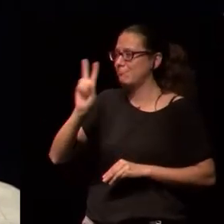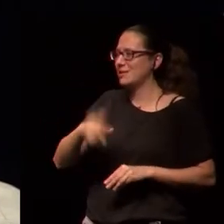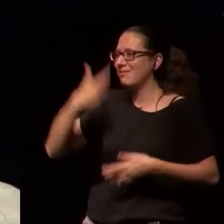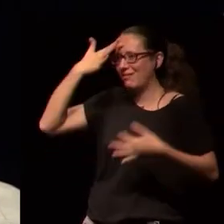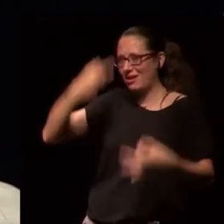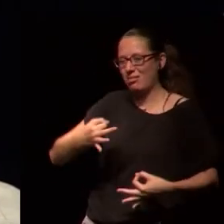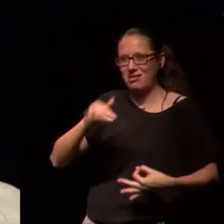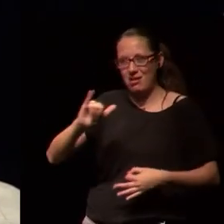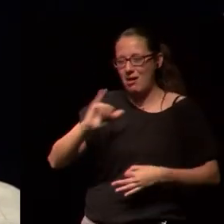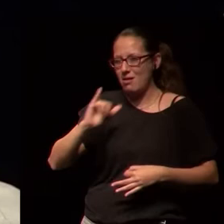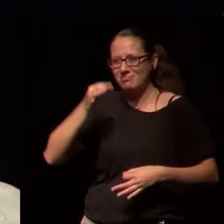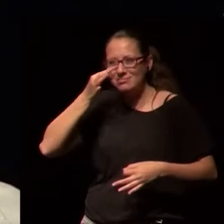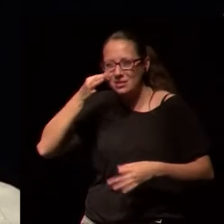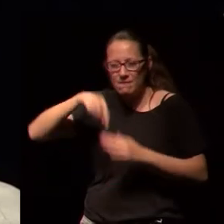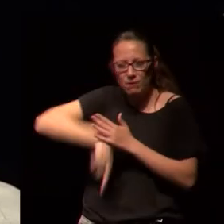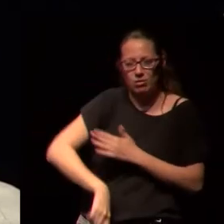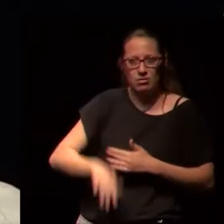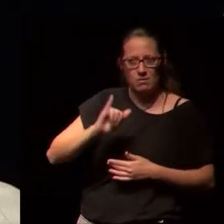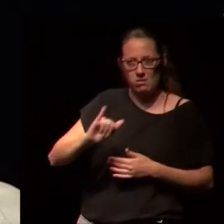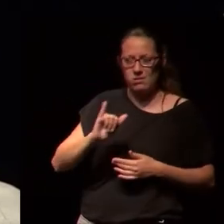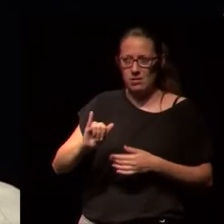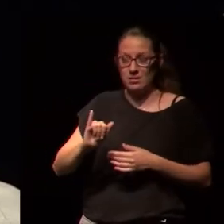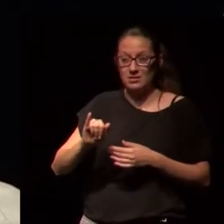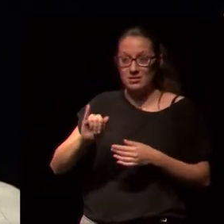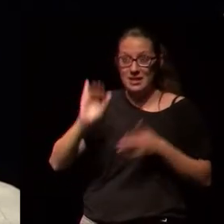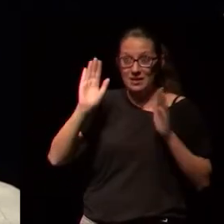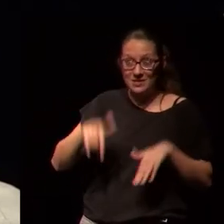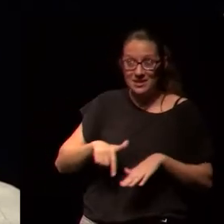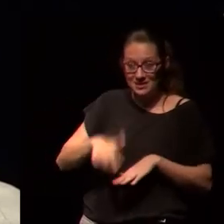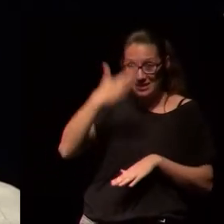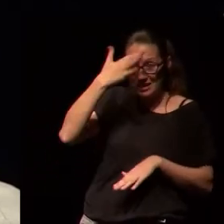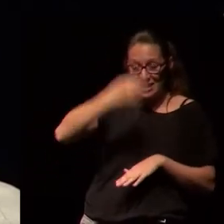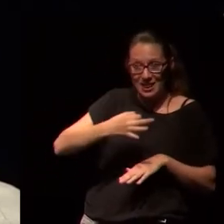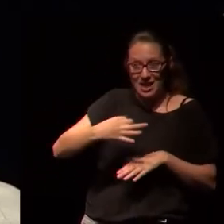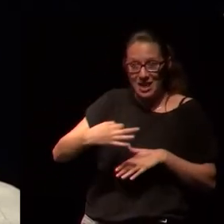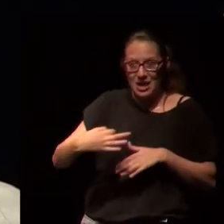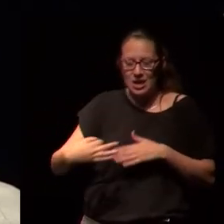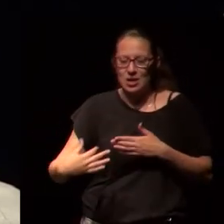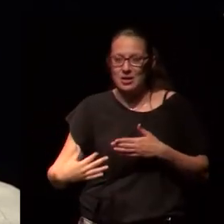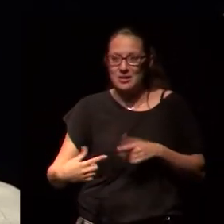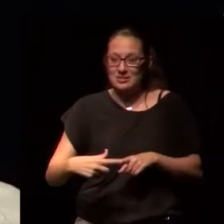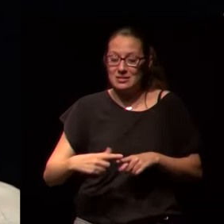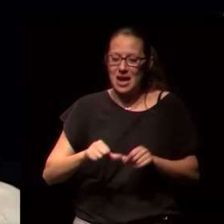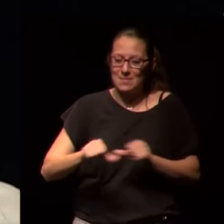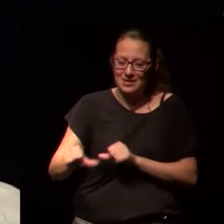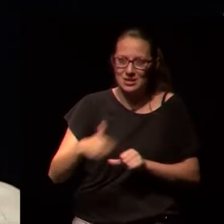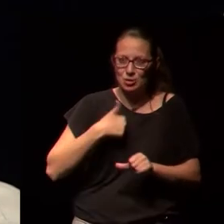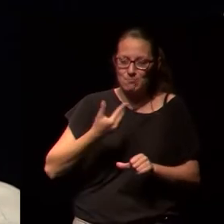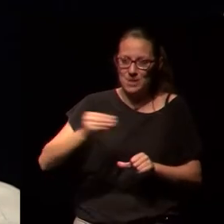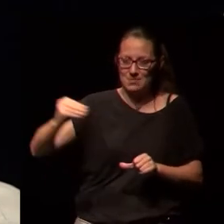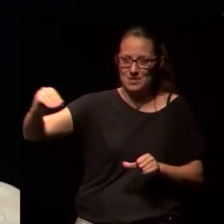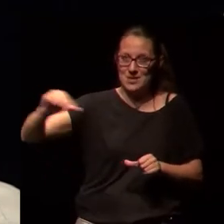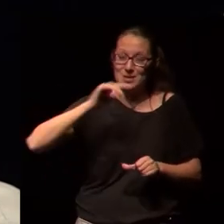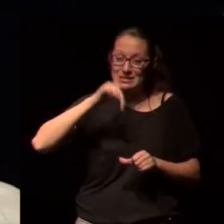subyacente. Esto es lo que ha incidido sobre todo lo que he ido pensando. Y luego